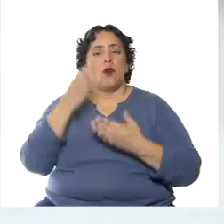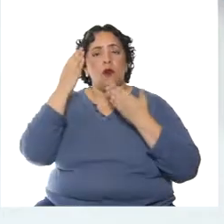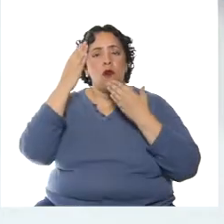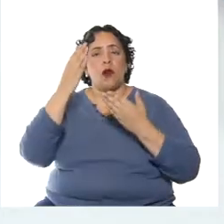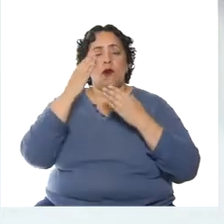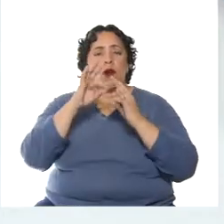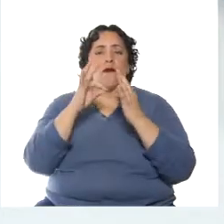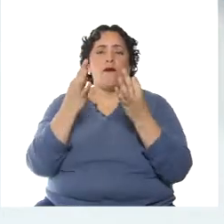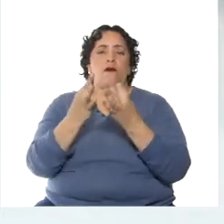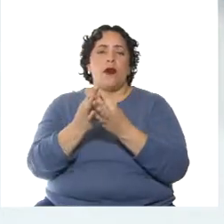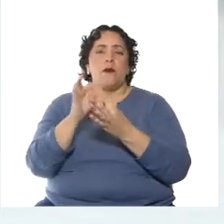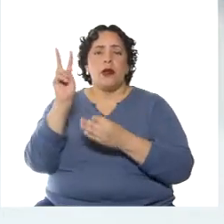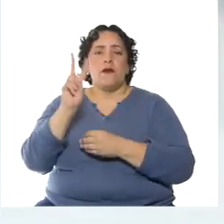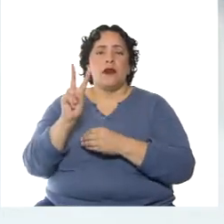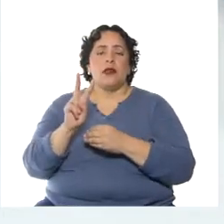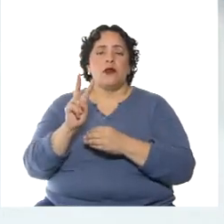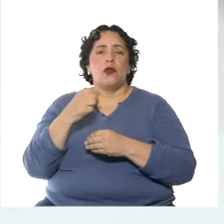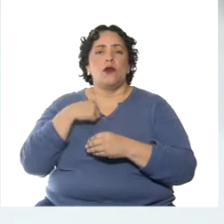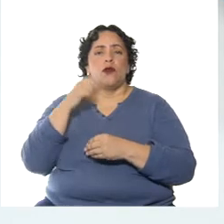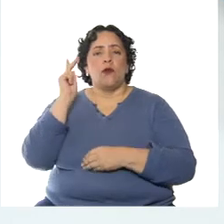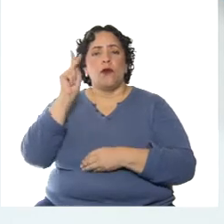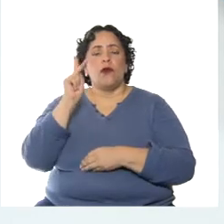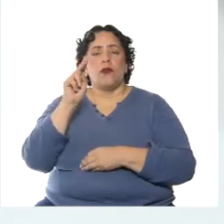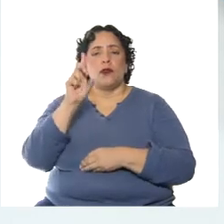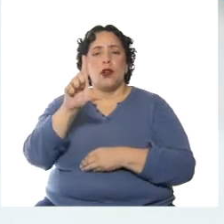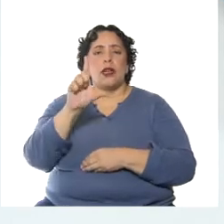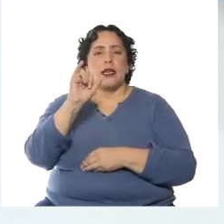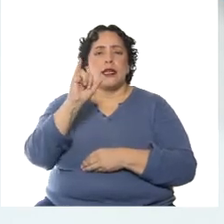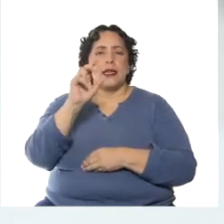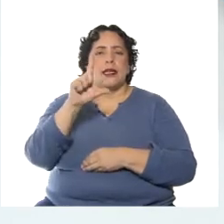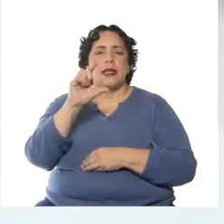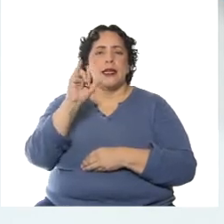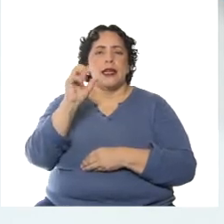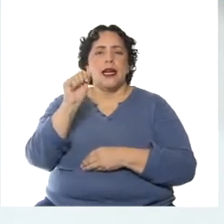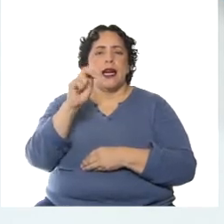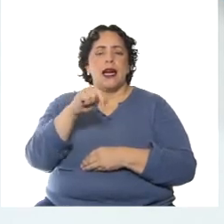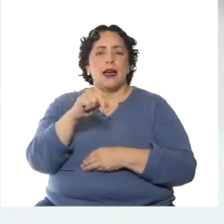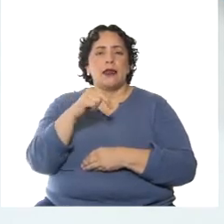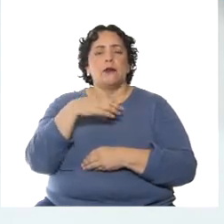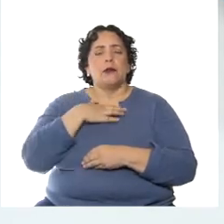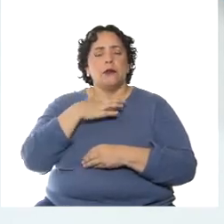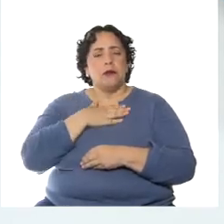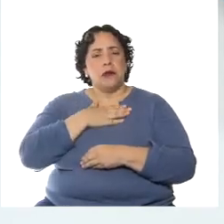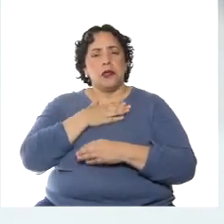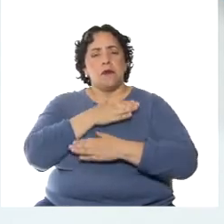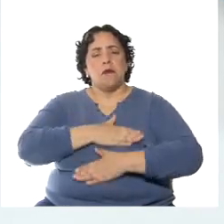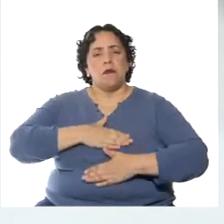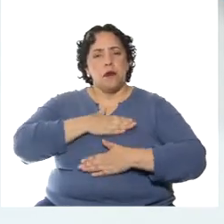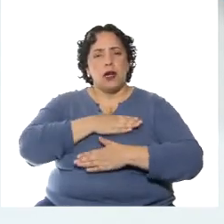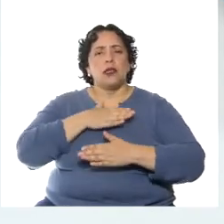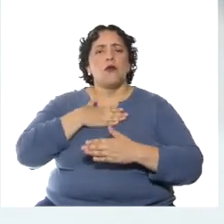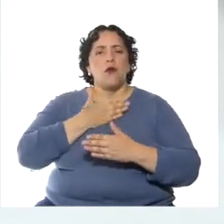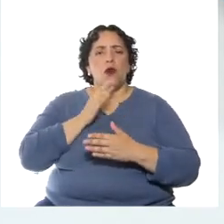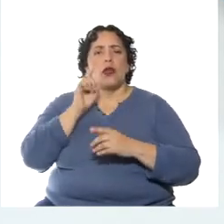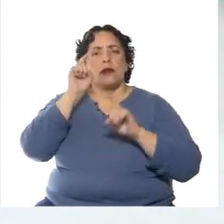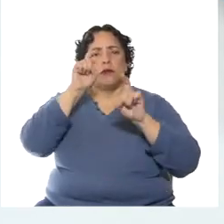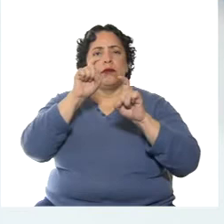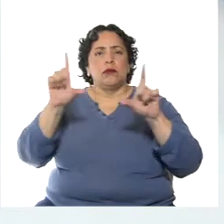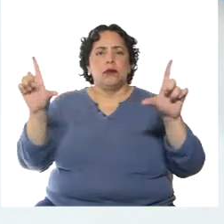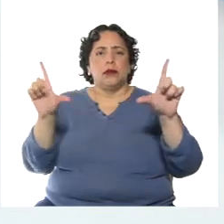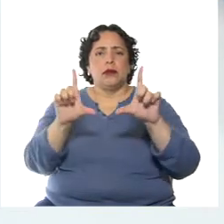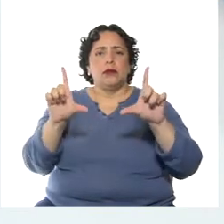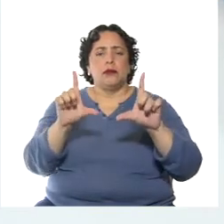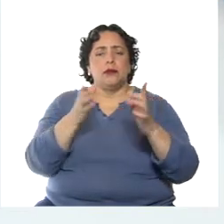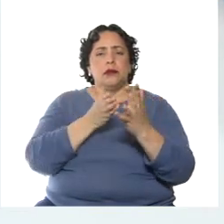Hola, hola familia venezolana, soy la profesora Lilian Salazar y es para mí todo un placer y privilegio llegar a los hogares venezolanos